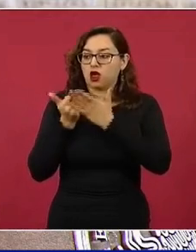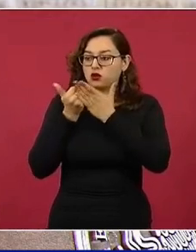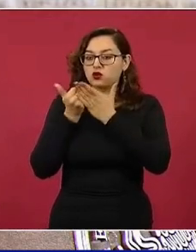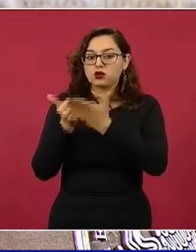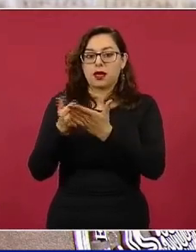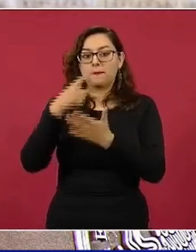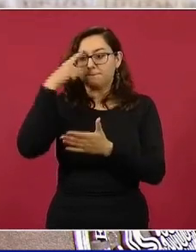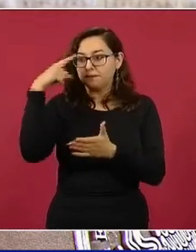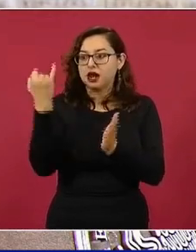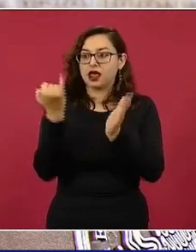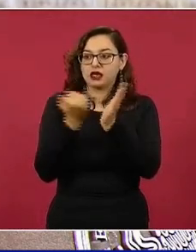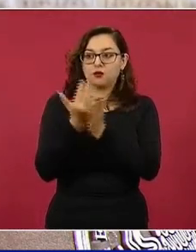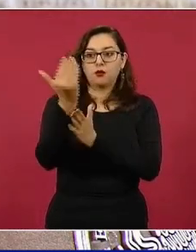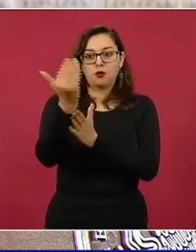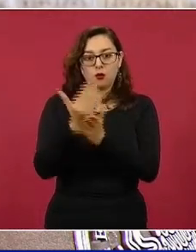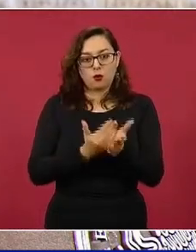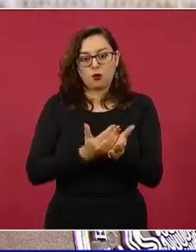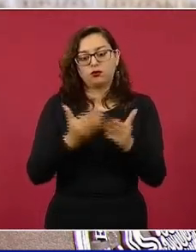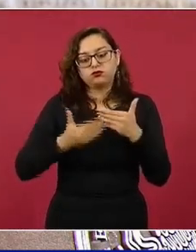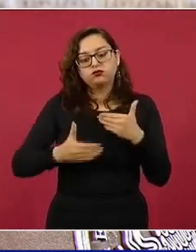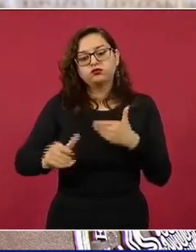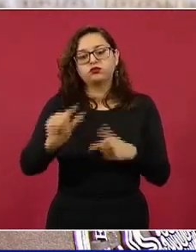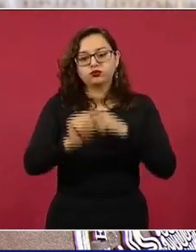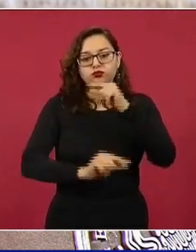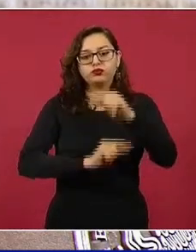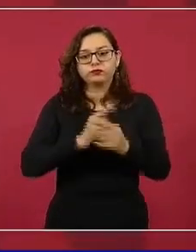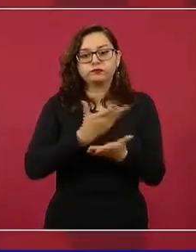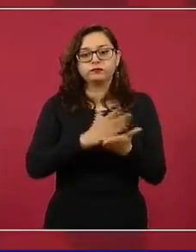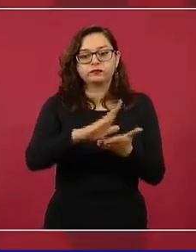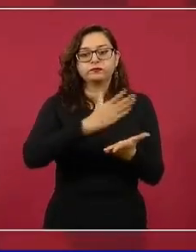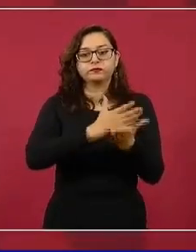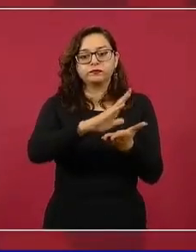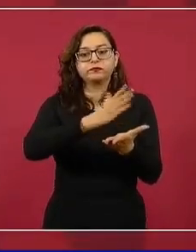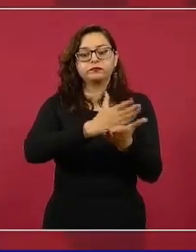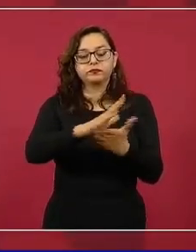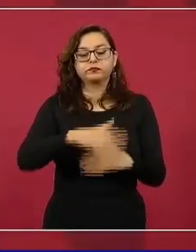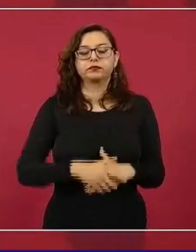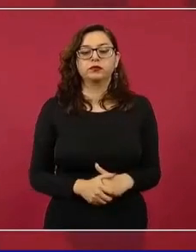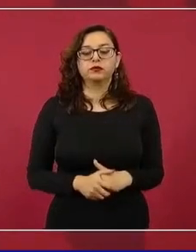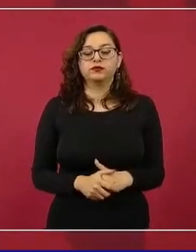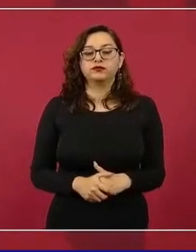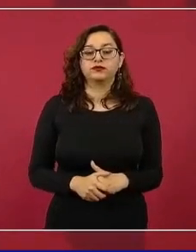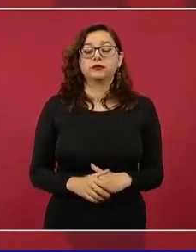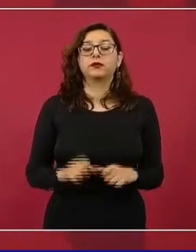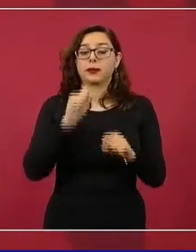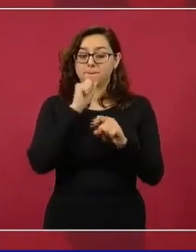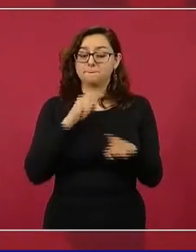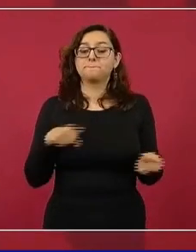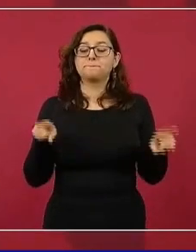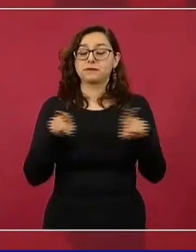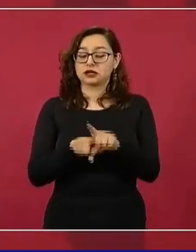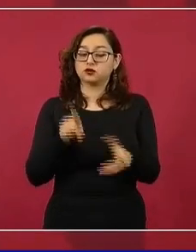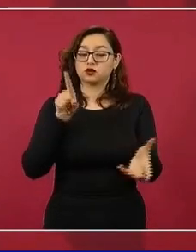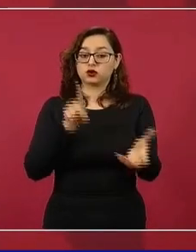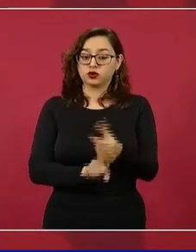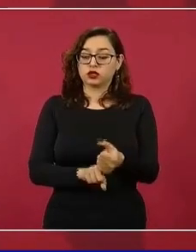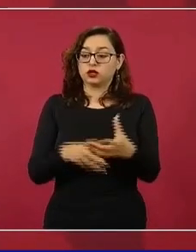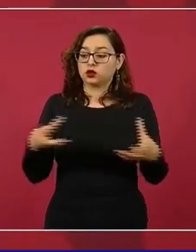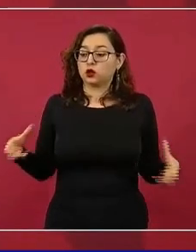de bajo interés y de largo plazo. Voy a impulsar las sociedades cooperativas de consumo y